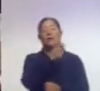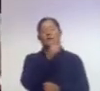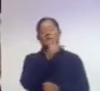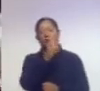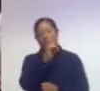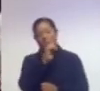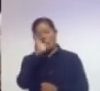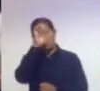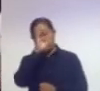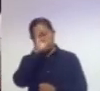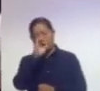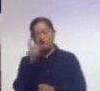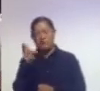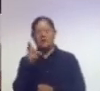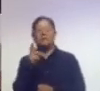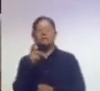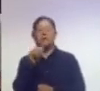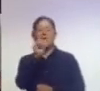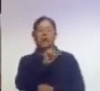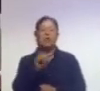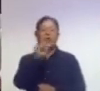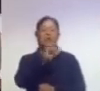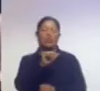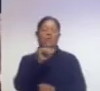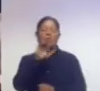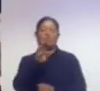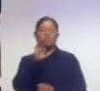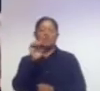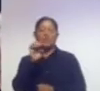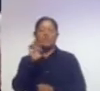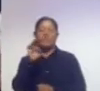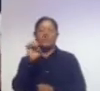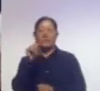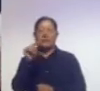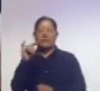expociencias.cbetis212@gmail.com, o en nuestra página del plantel, que es